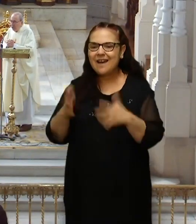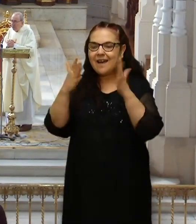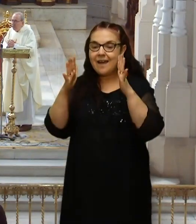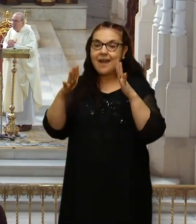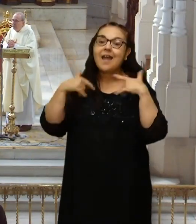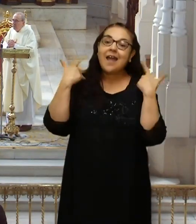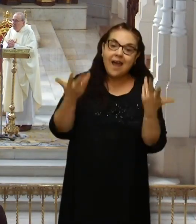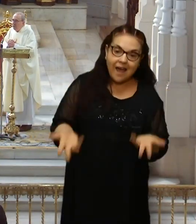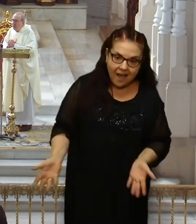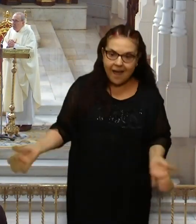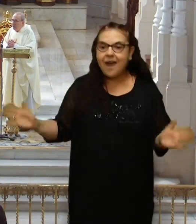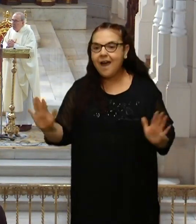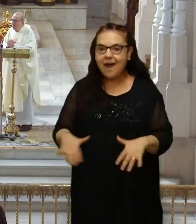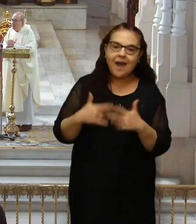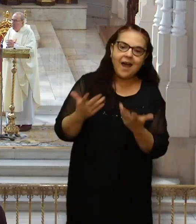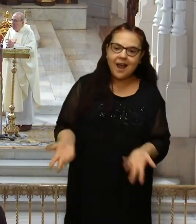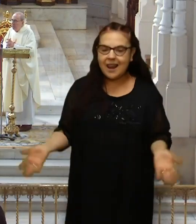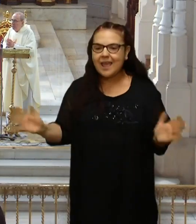Aleluya.